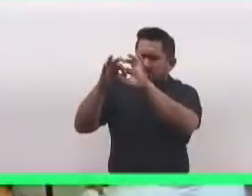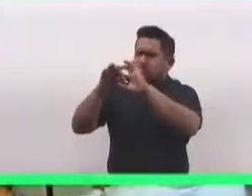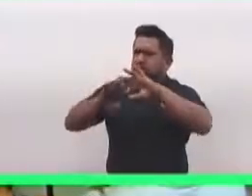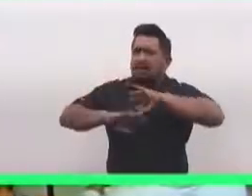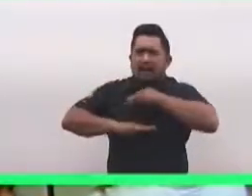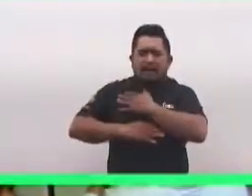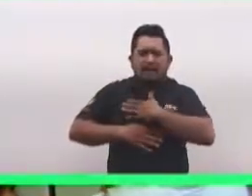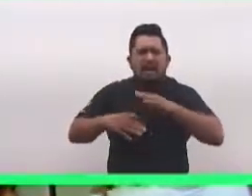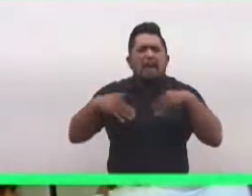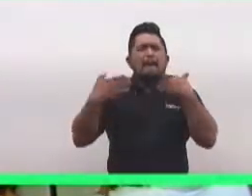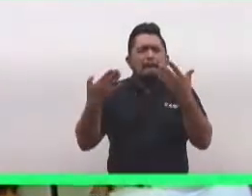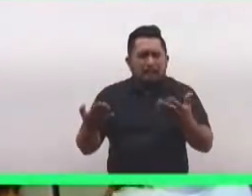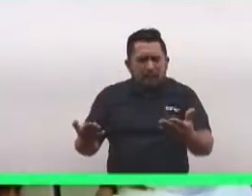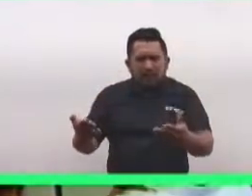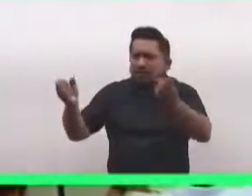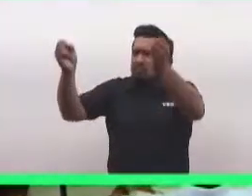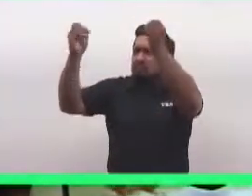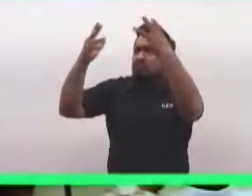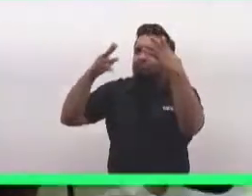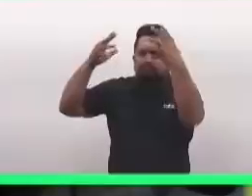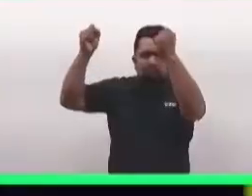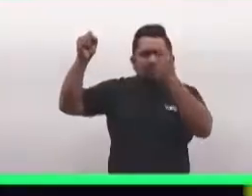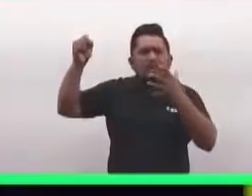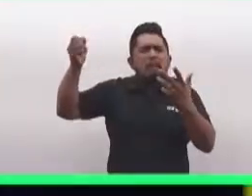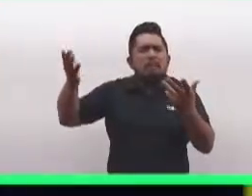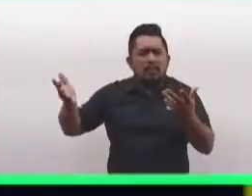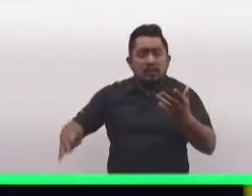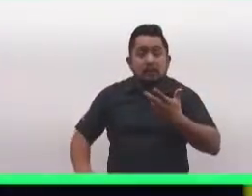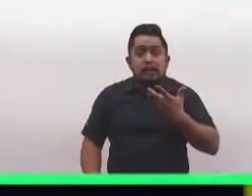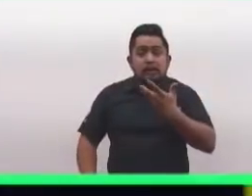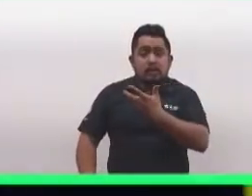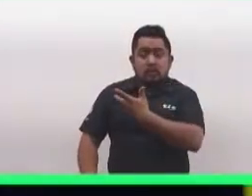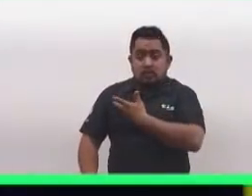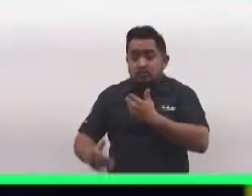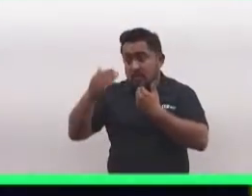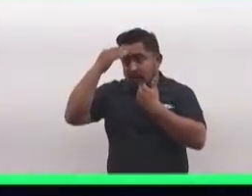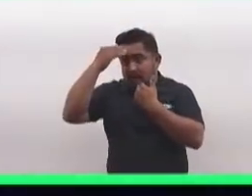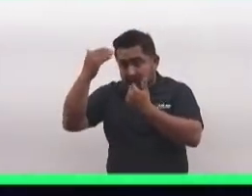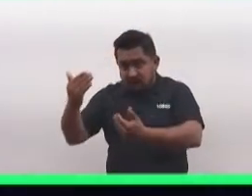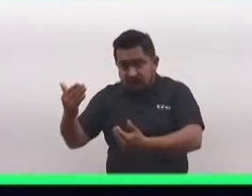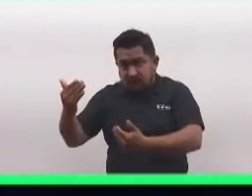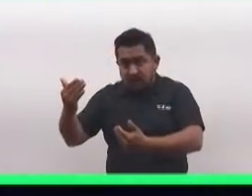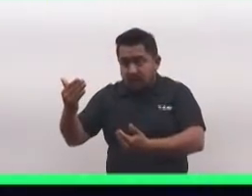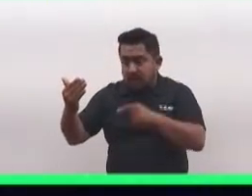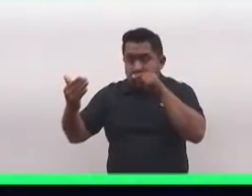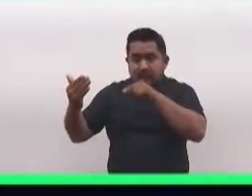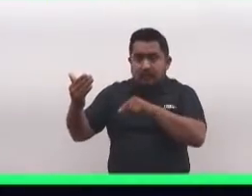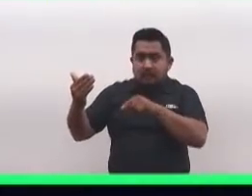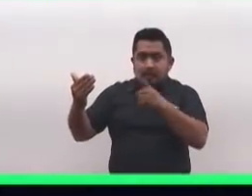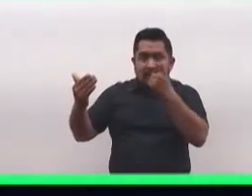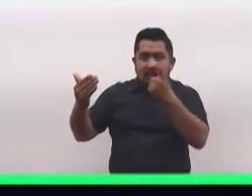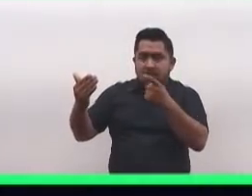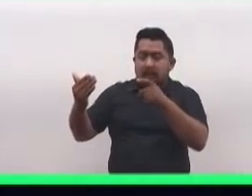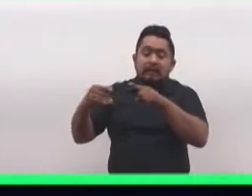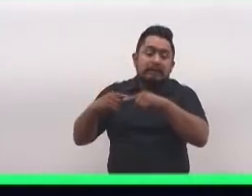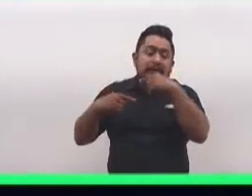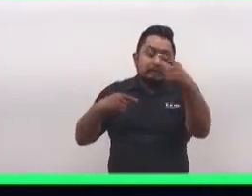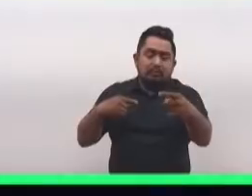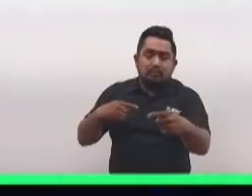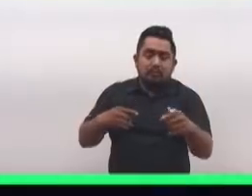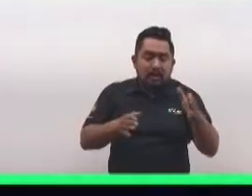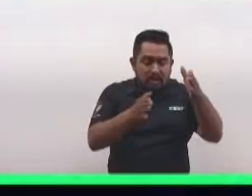del corazón porque no vivir en bendición porque la falta dependiencia es sinónimo de falta de orden